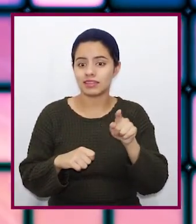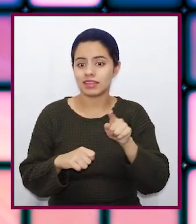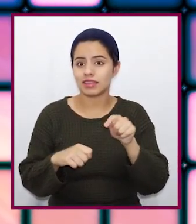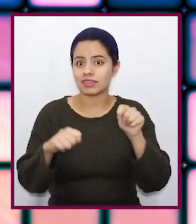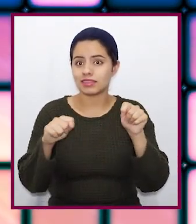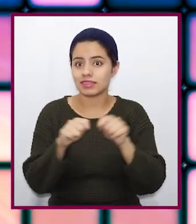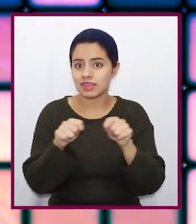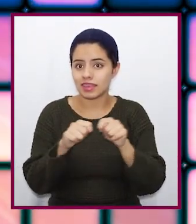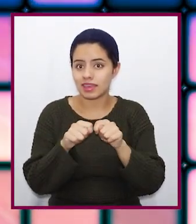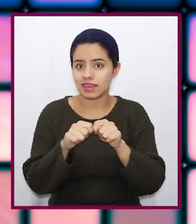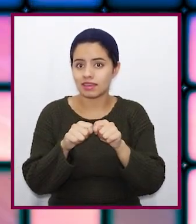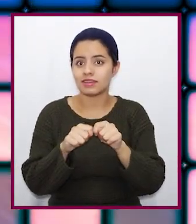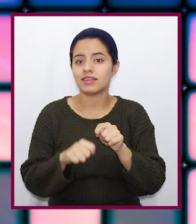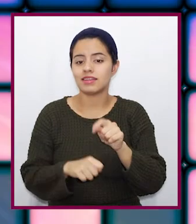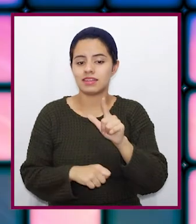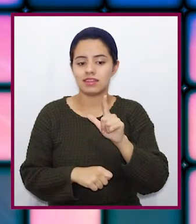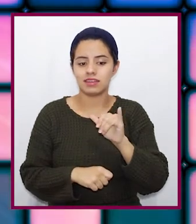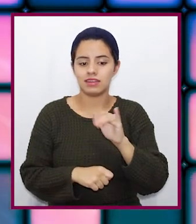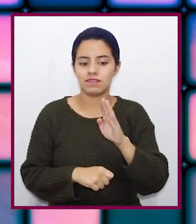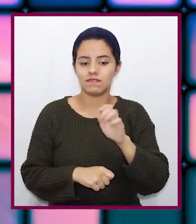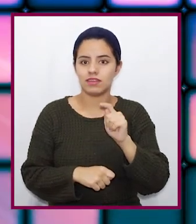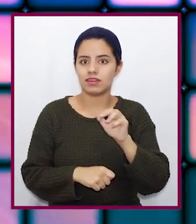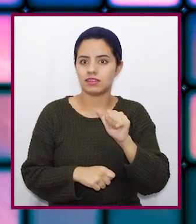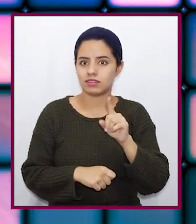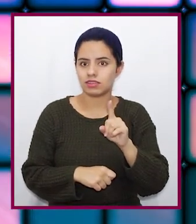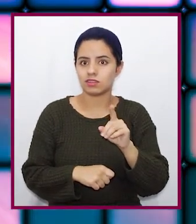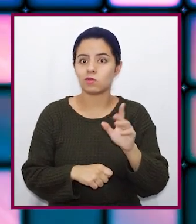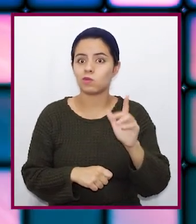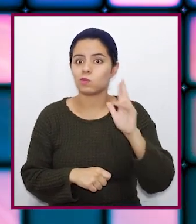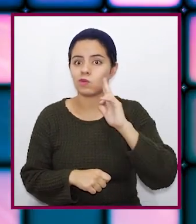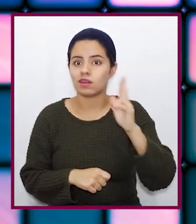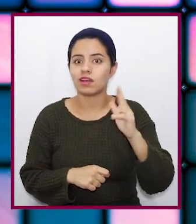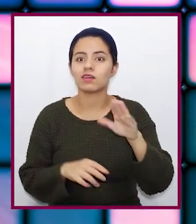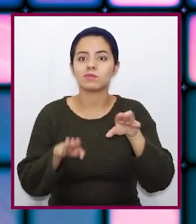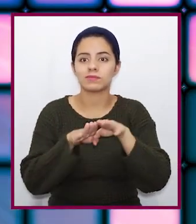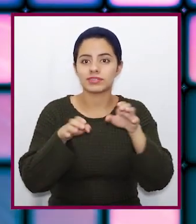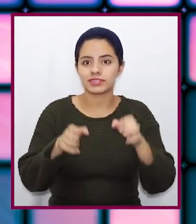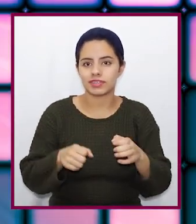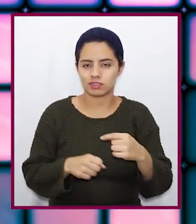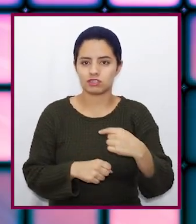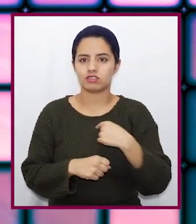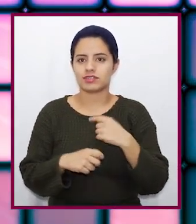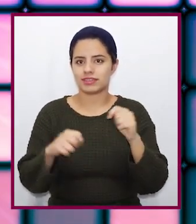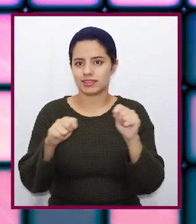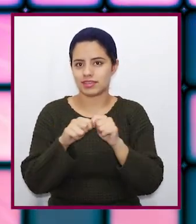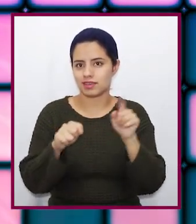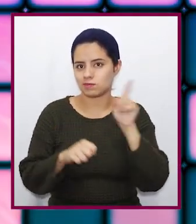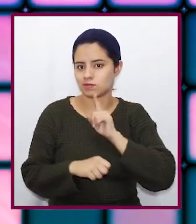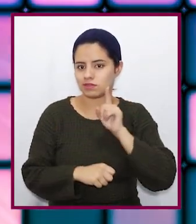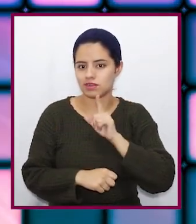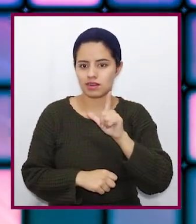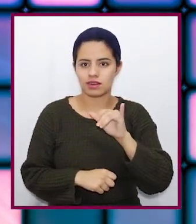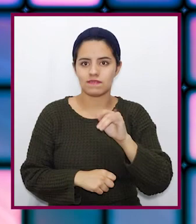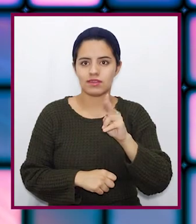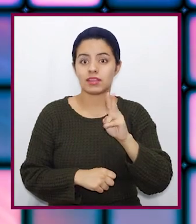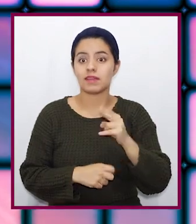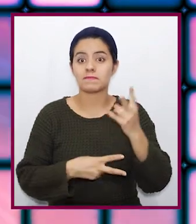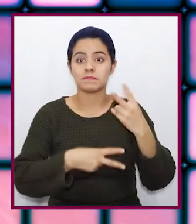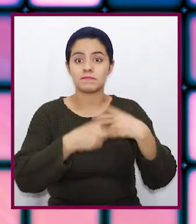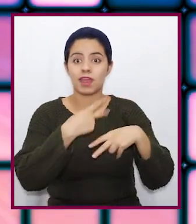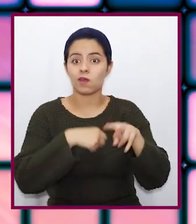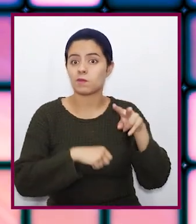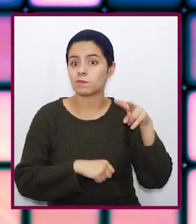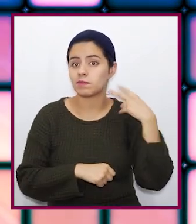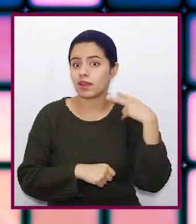Hola muchachos y muchachas, ¿cómo les va? Yo soy la tía Libertad y vengo desde la costa de Veracruz. Gracias